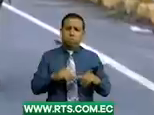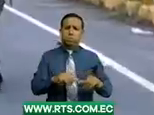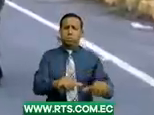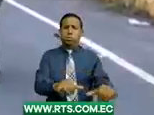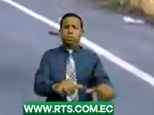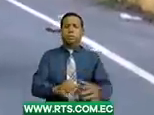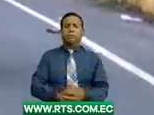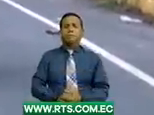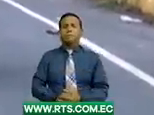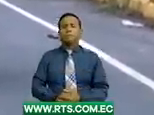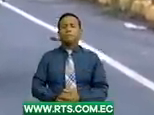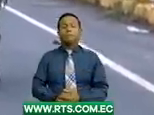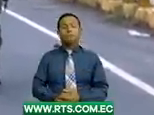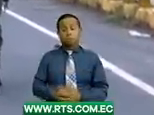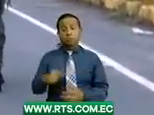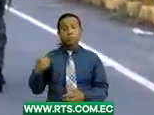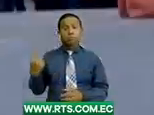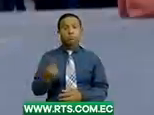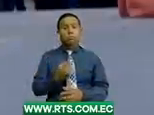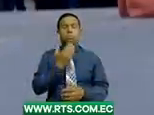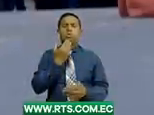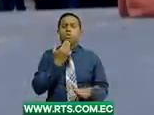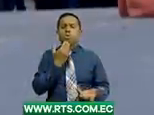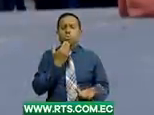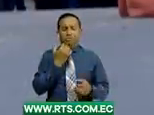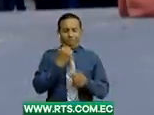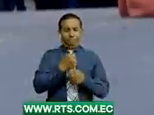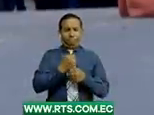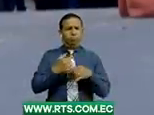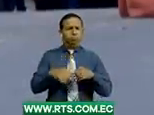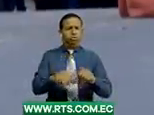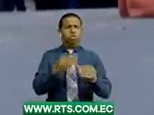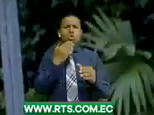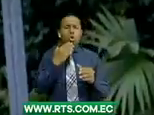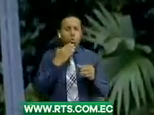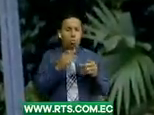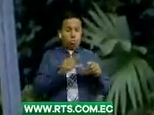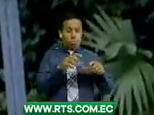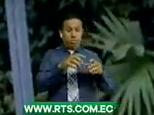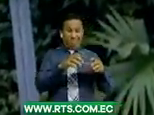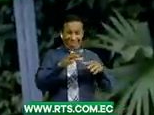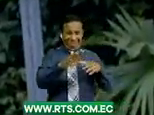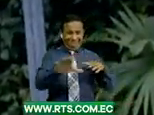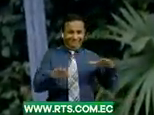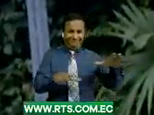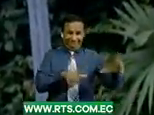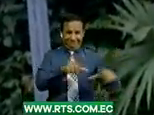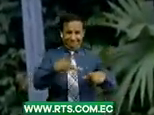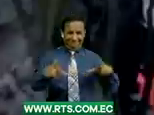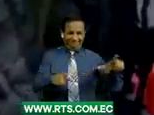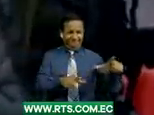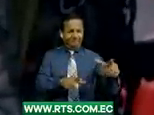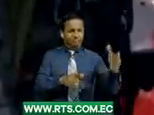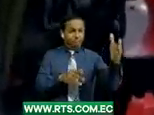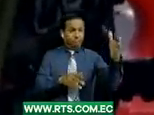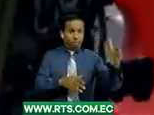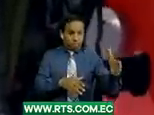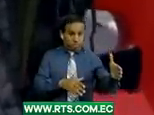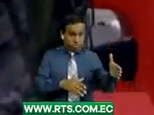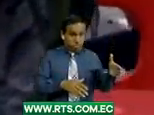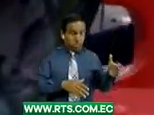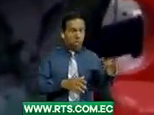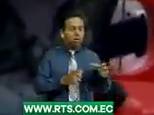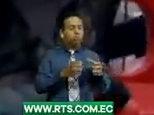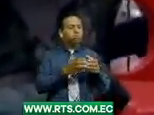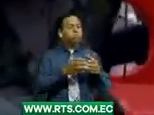norte. Una muestra del trabajo son los controles que mantienen en el ingreso a Mataje, un punto terrestre fijo. En el sitio se lleva un registro